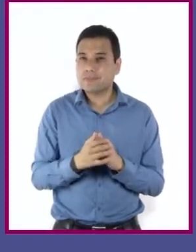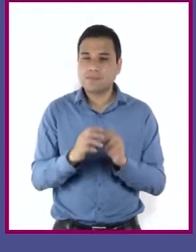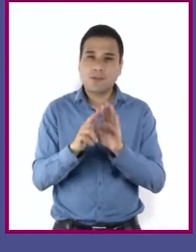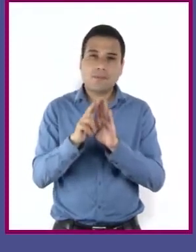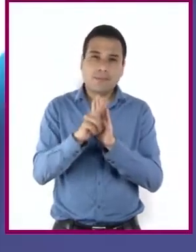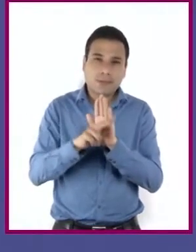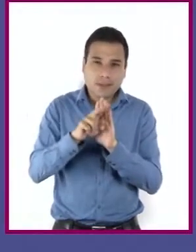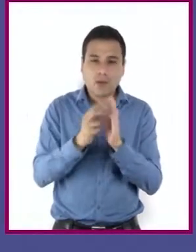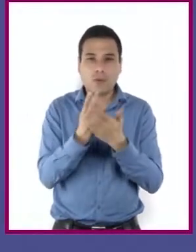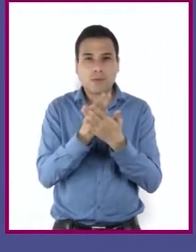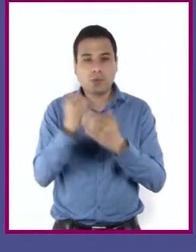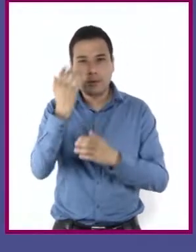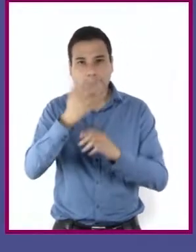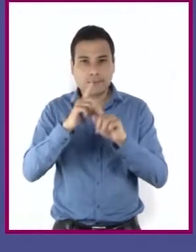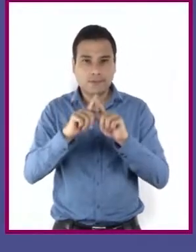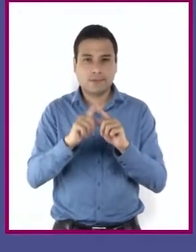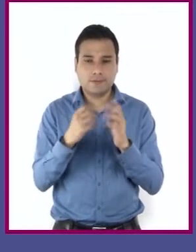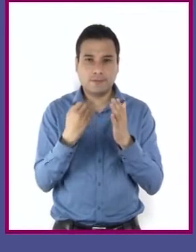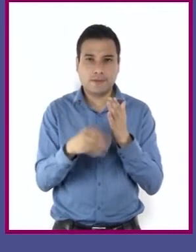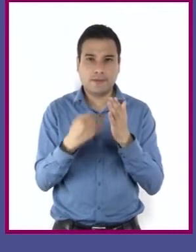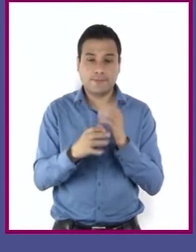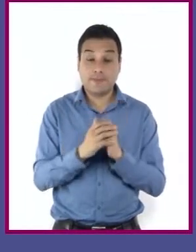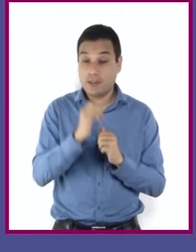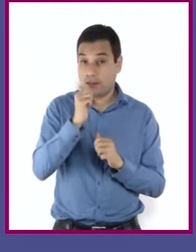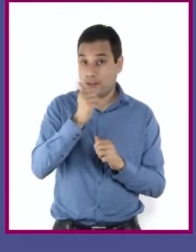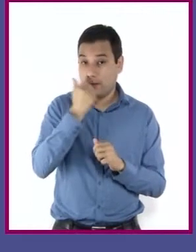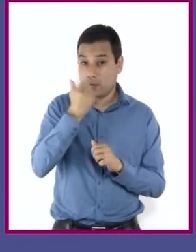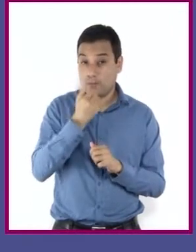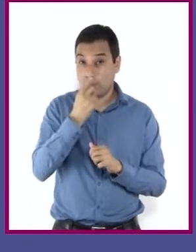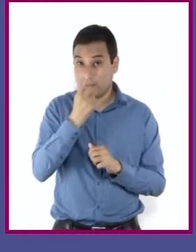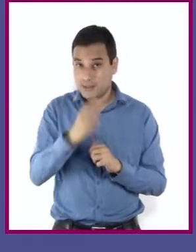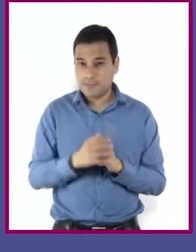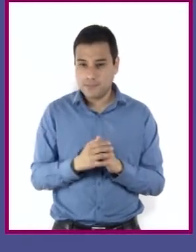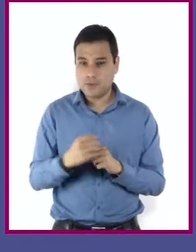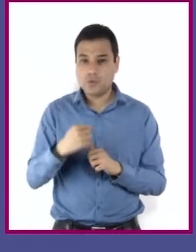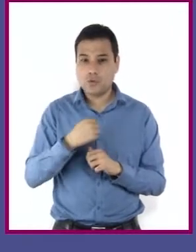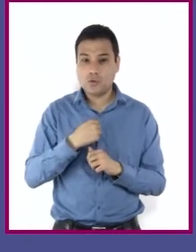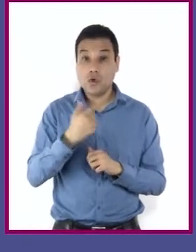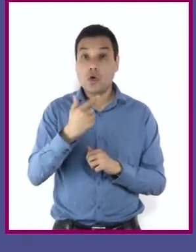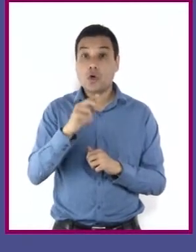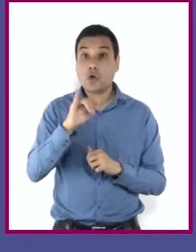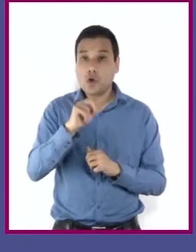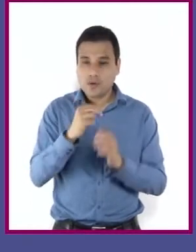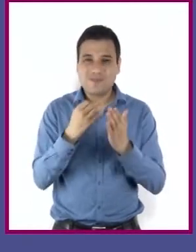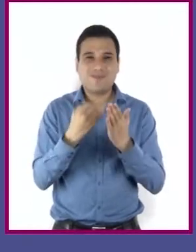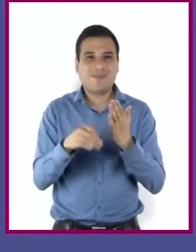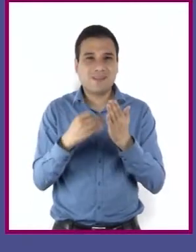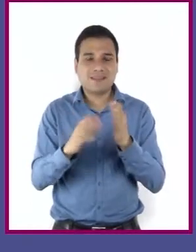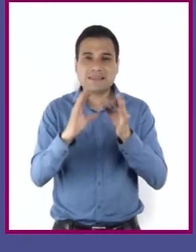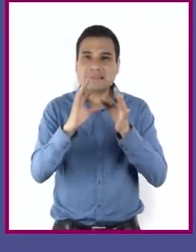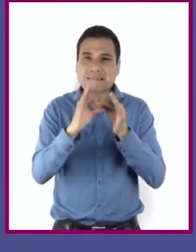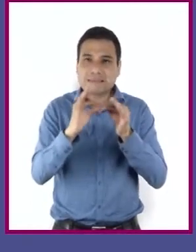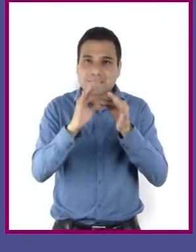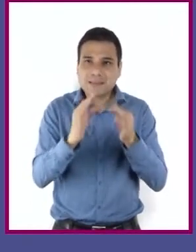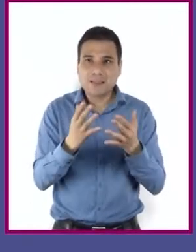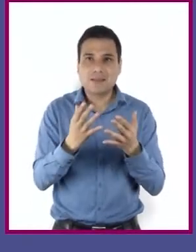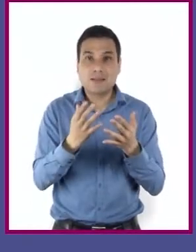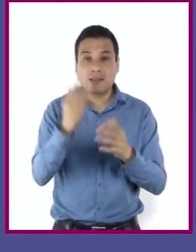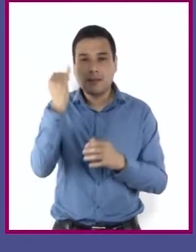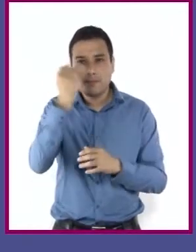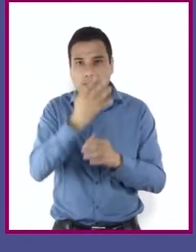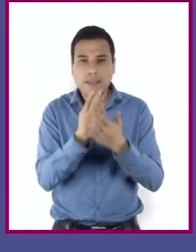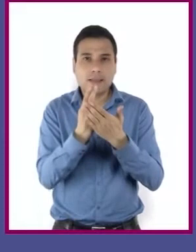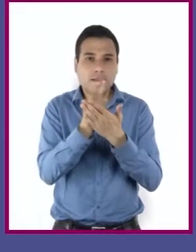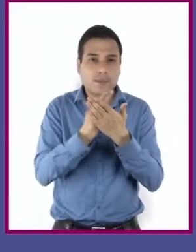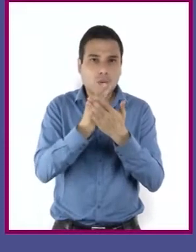gráficos. En la reflexión, el alumno dice que en el guión debió haber especificado en qué puntos de las imágenes o esquemas